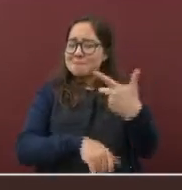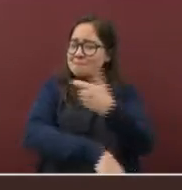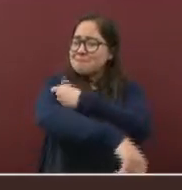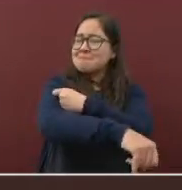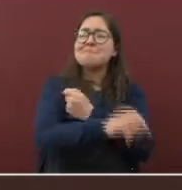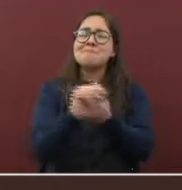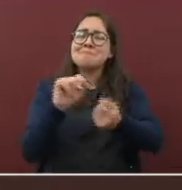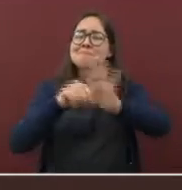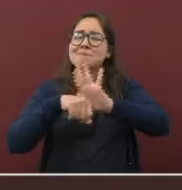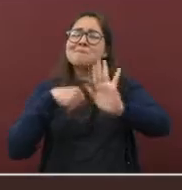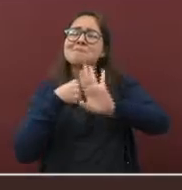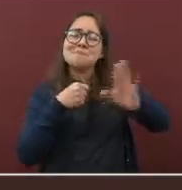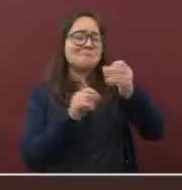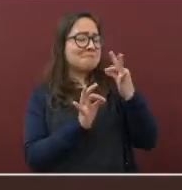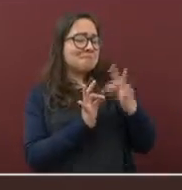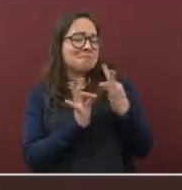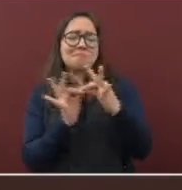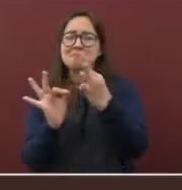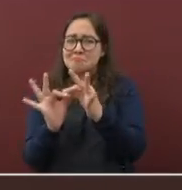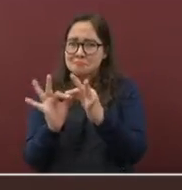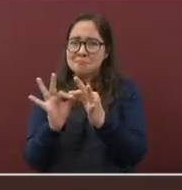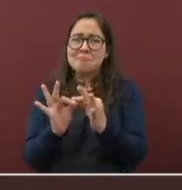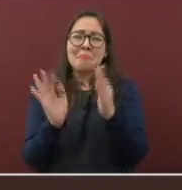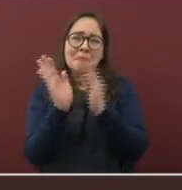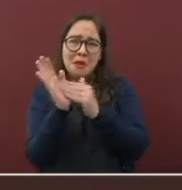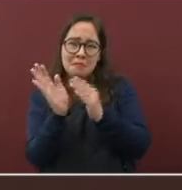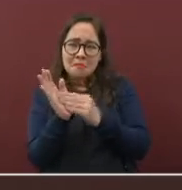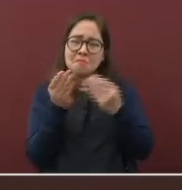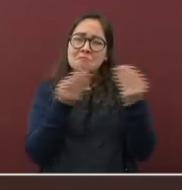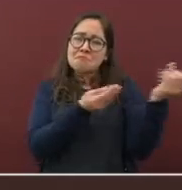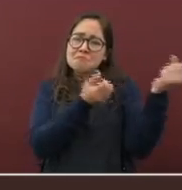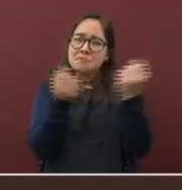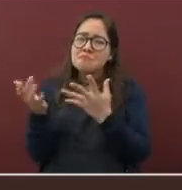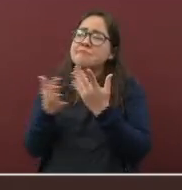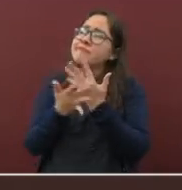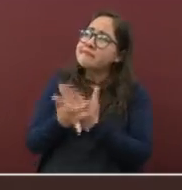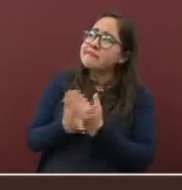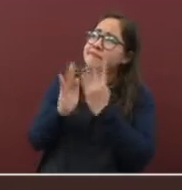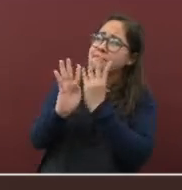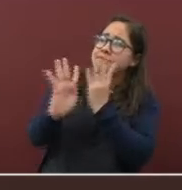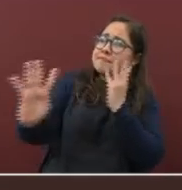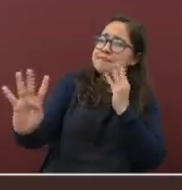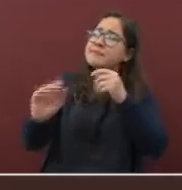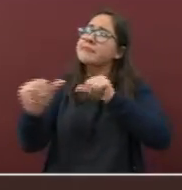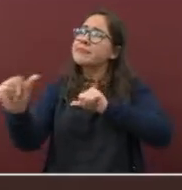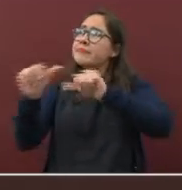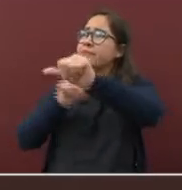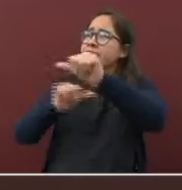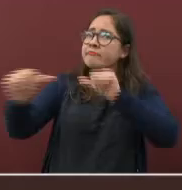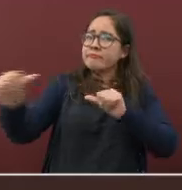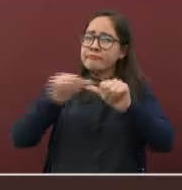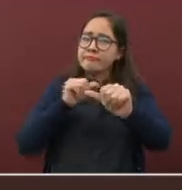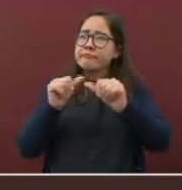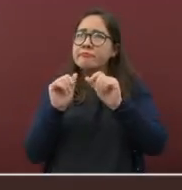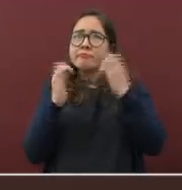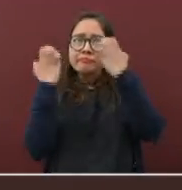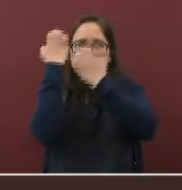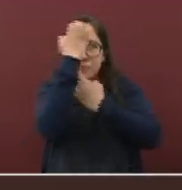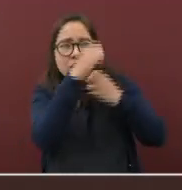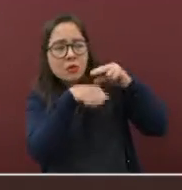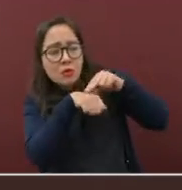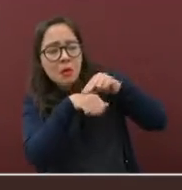en tiempo y en forma con los requisitos esperaron su tiempo de registro la valoración médica